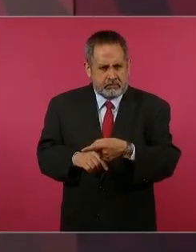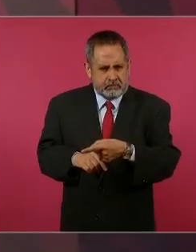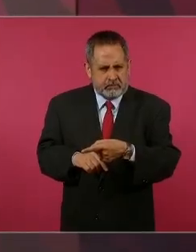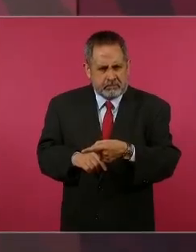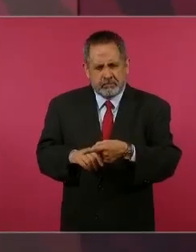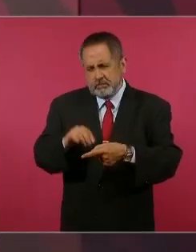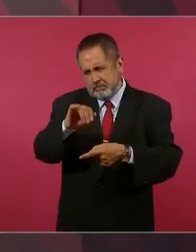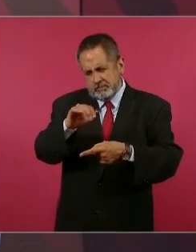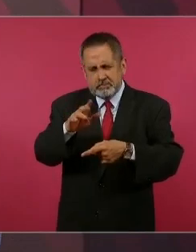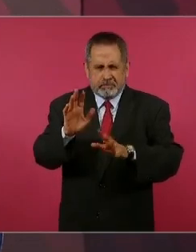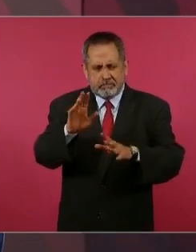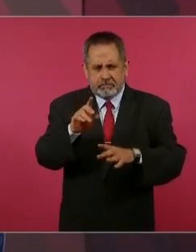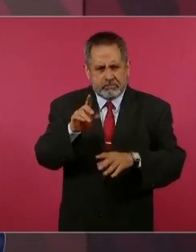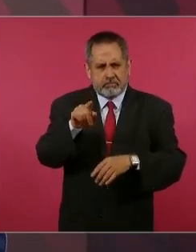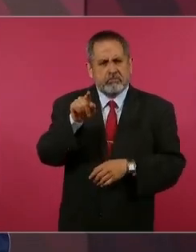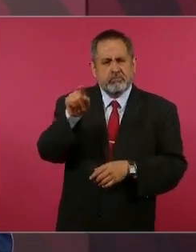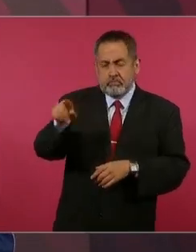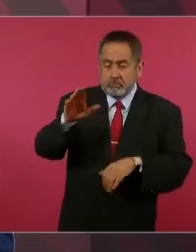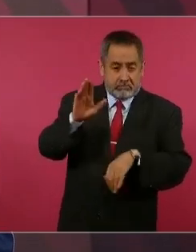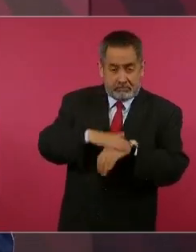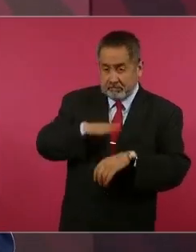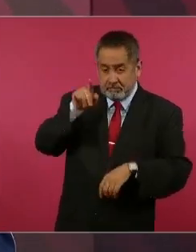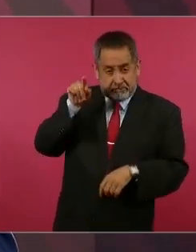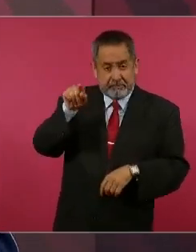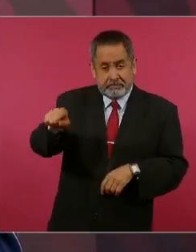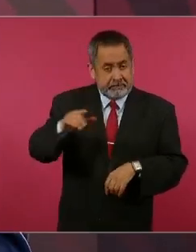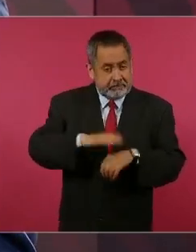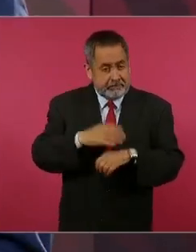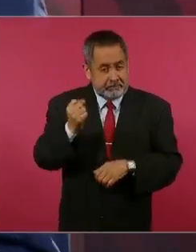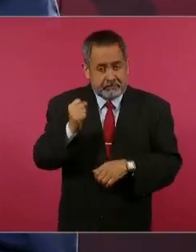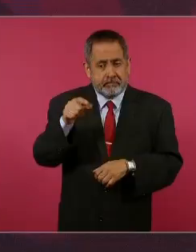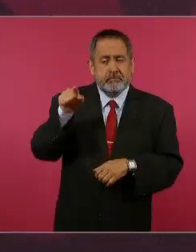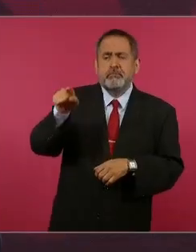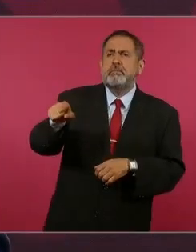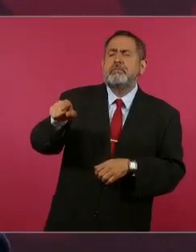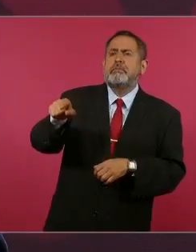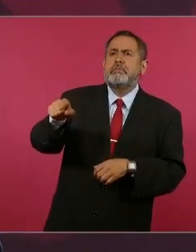Sí, pero donde estaba más, que era…